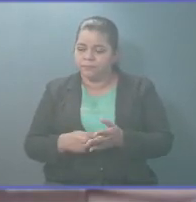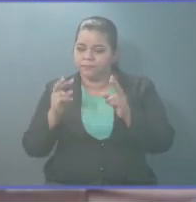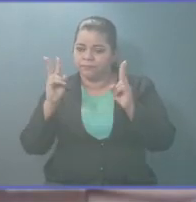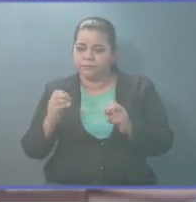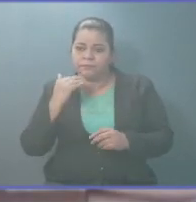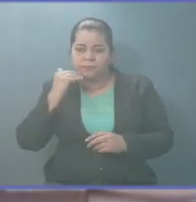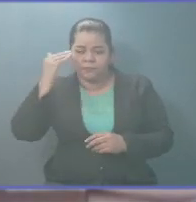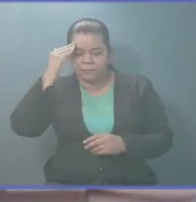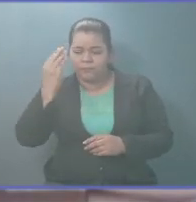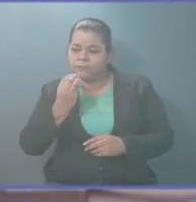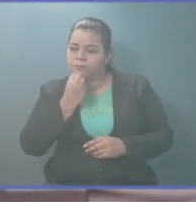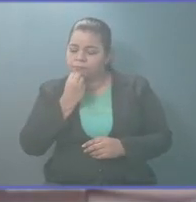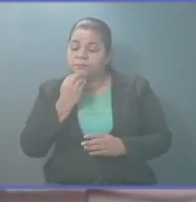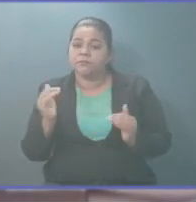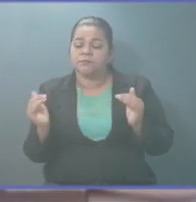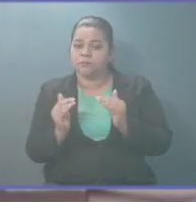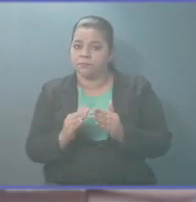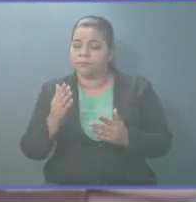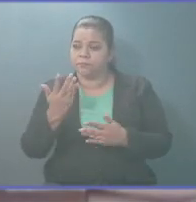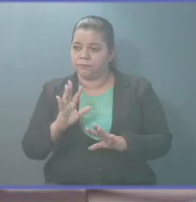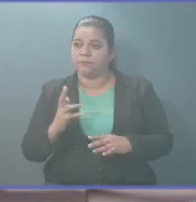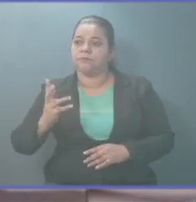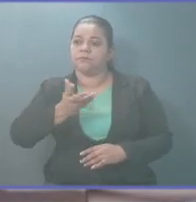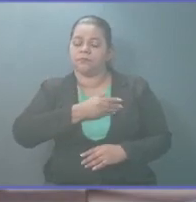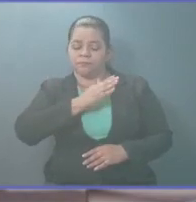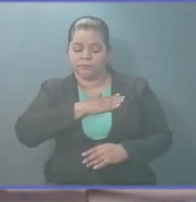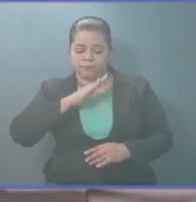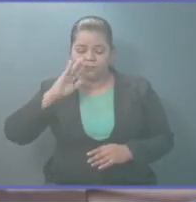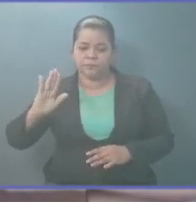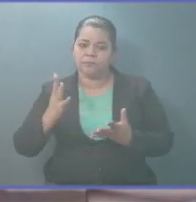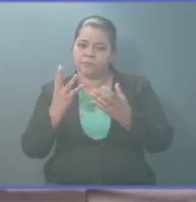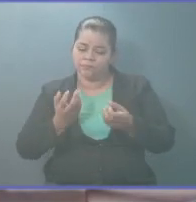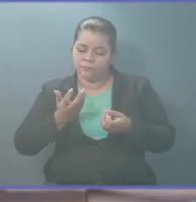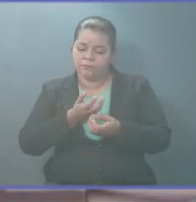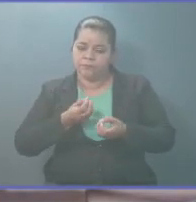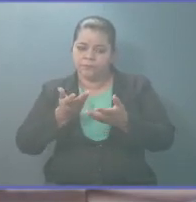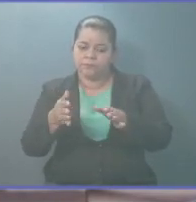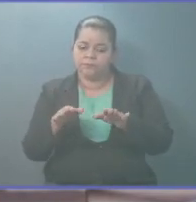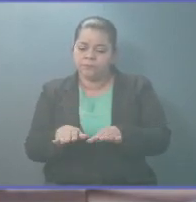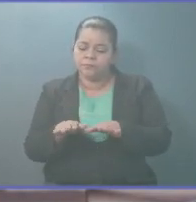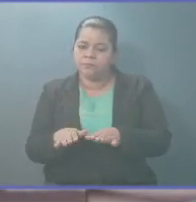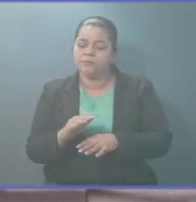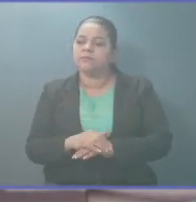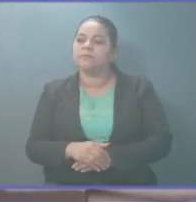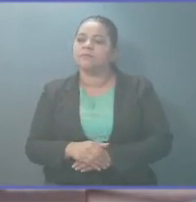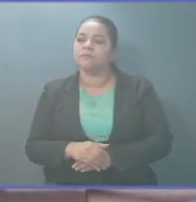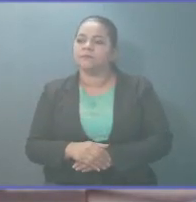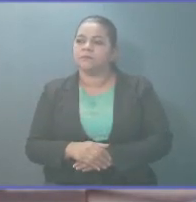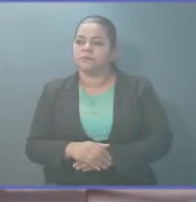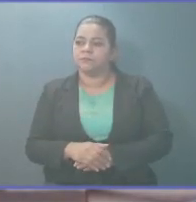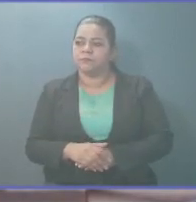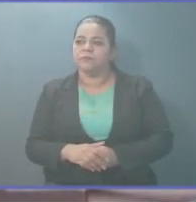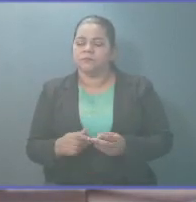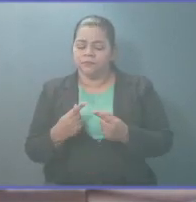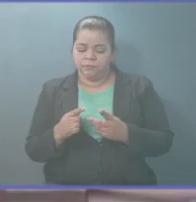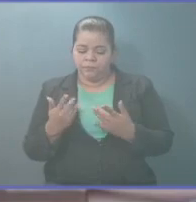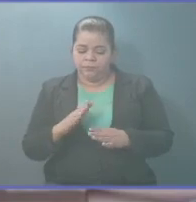Ya es parte de su compromiso que asumió, y lo reitero, en aquella toma de posesión en la que